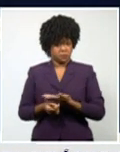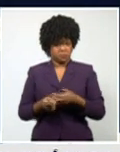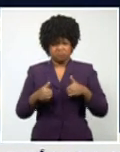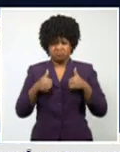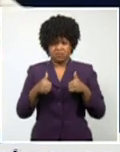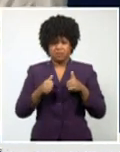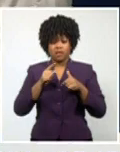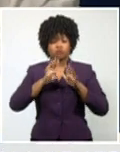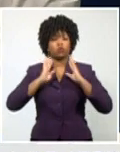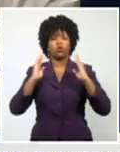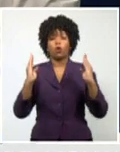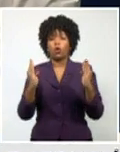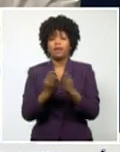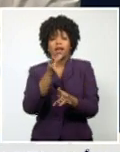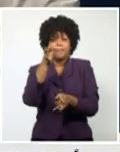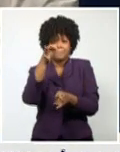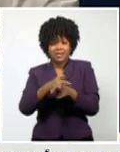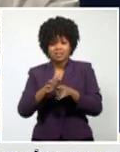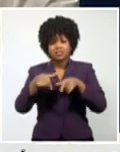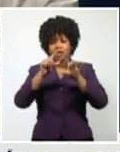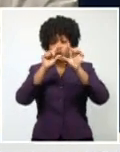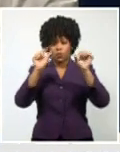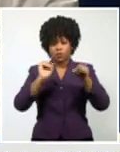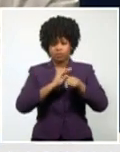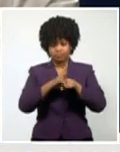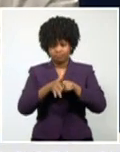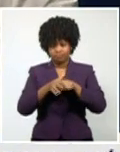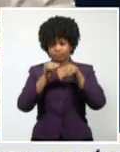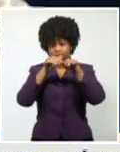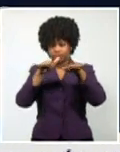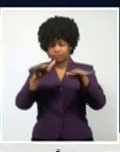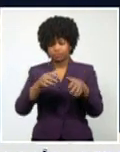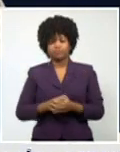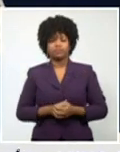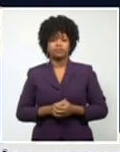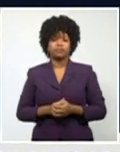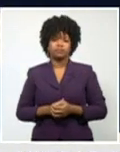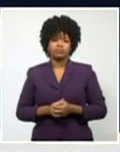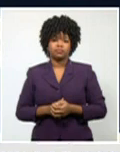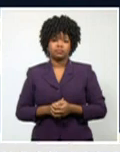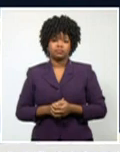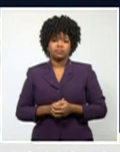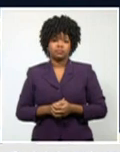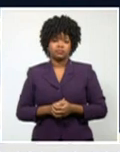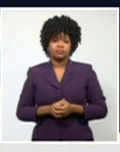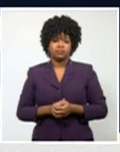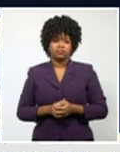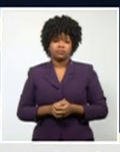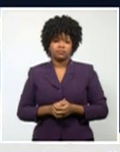comenzó la pandemia, o que comenzamos a diagnosticar el caso de